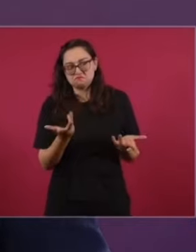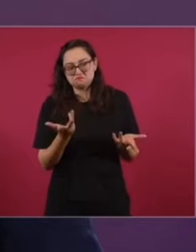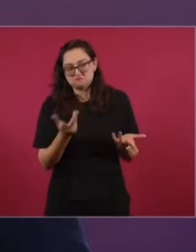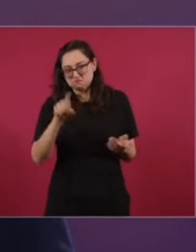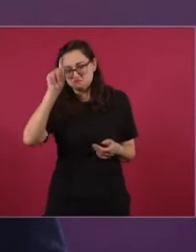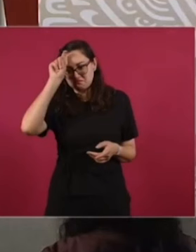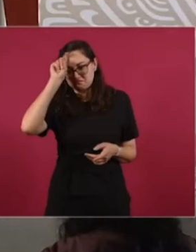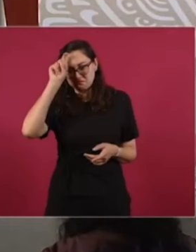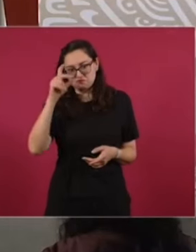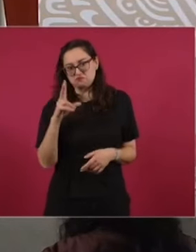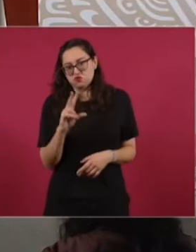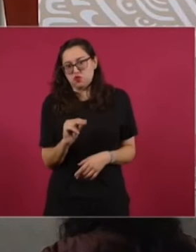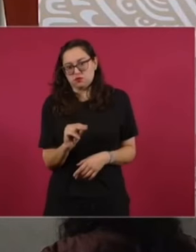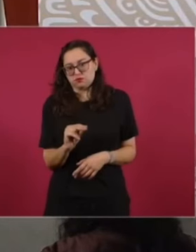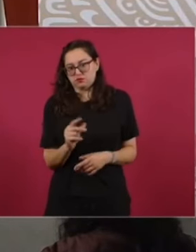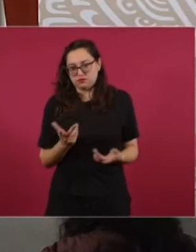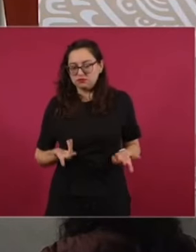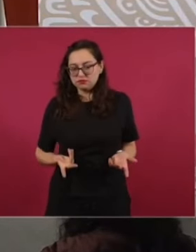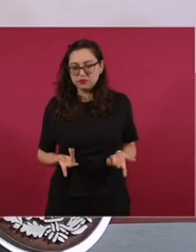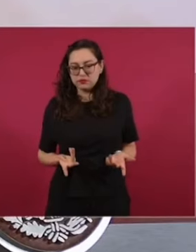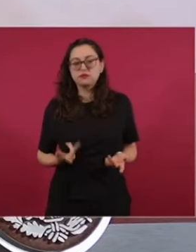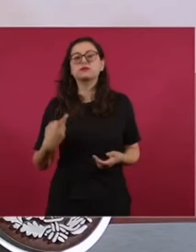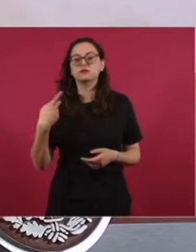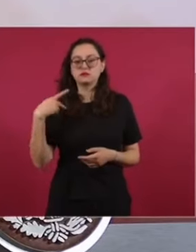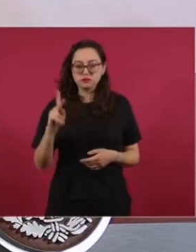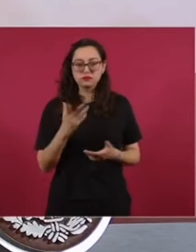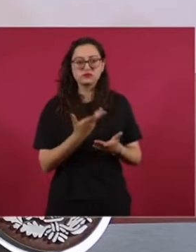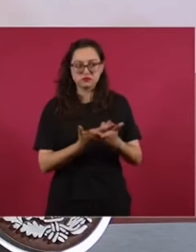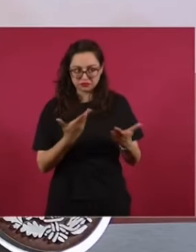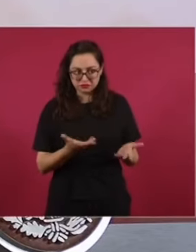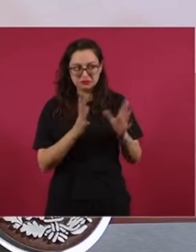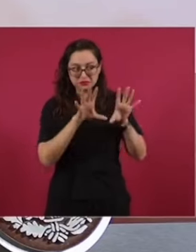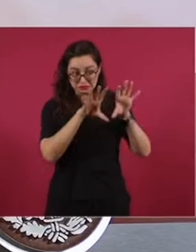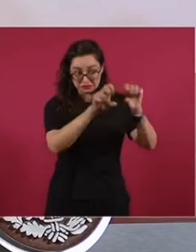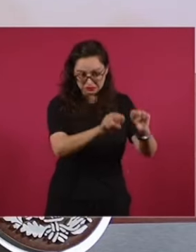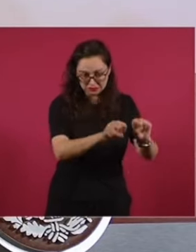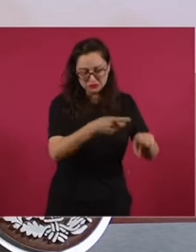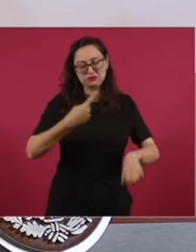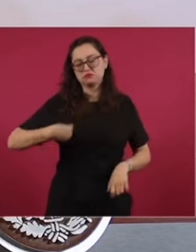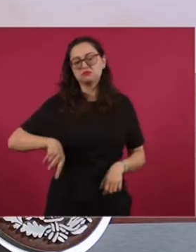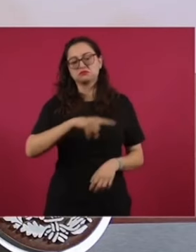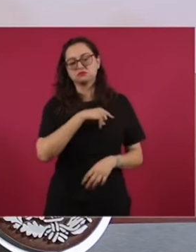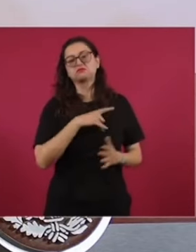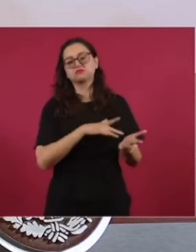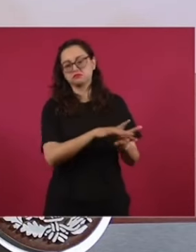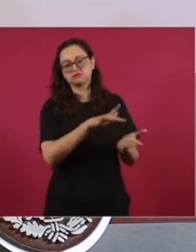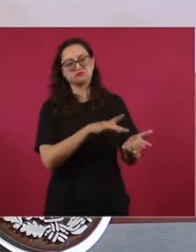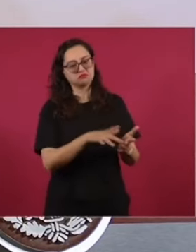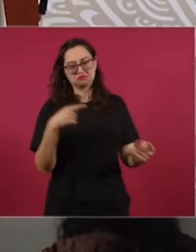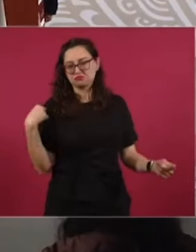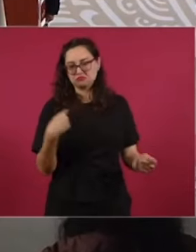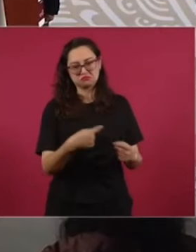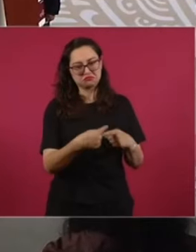colaborando con el gobierno de Estados Unidos, como lo hemos hecho hasta esta ocasión.